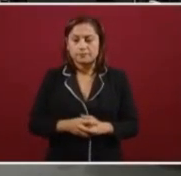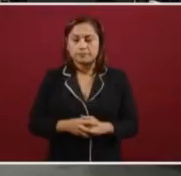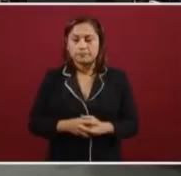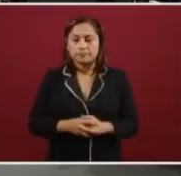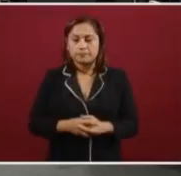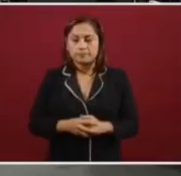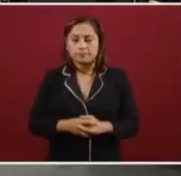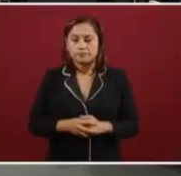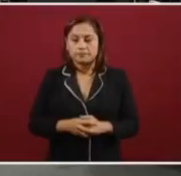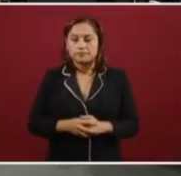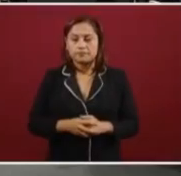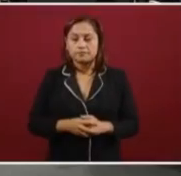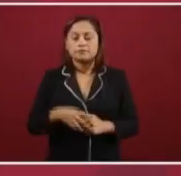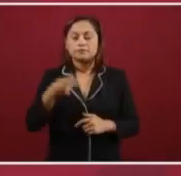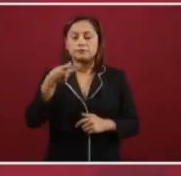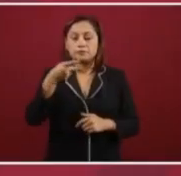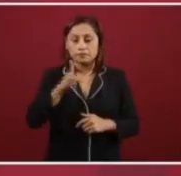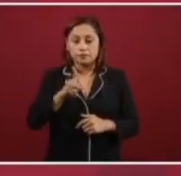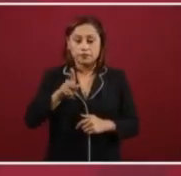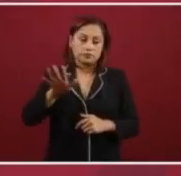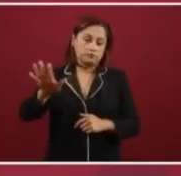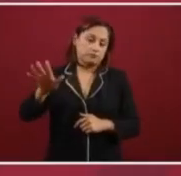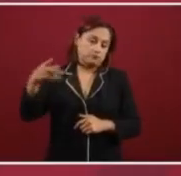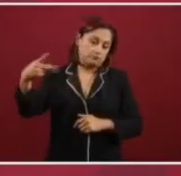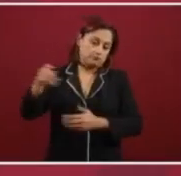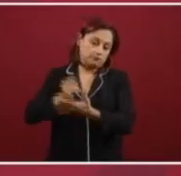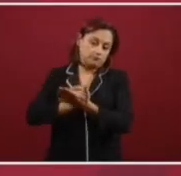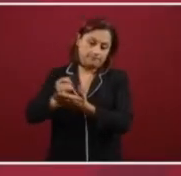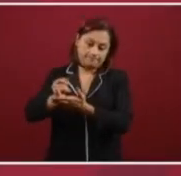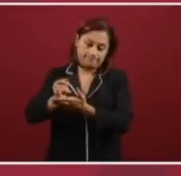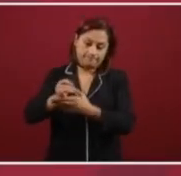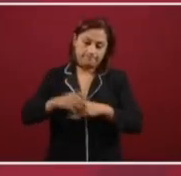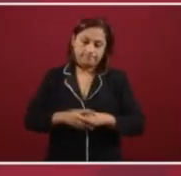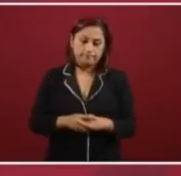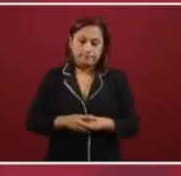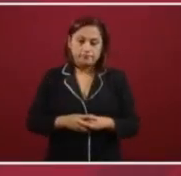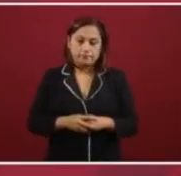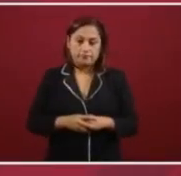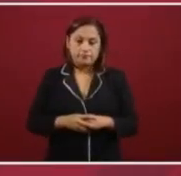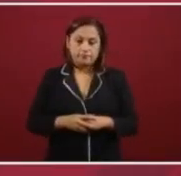Pero ellos son los que deciden con